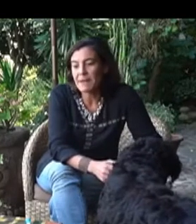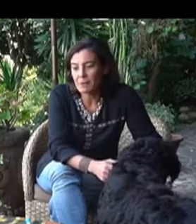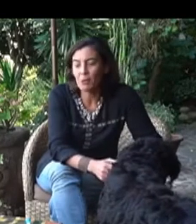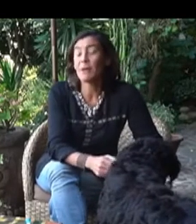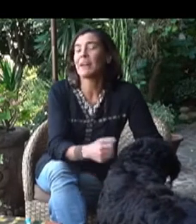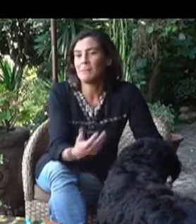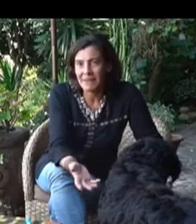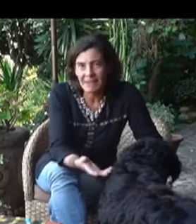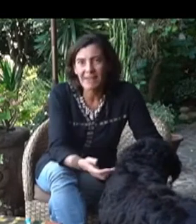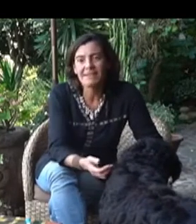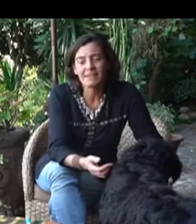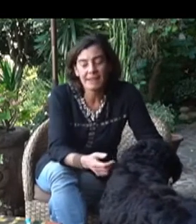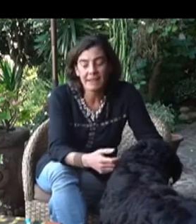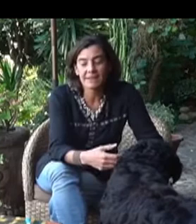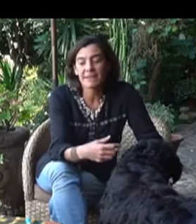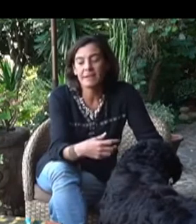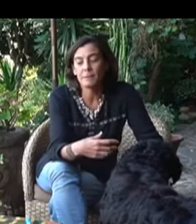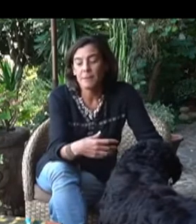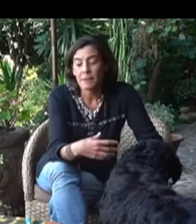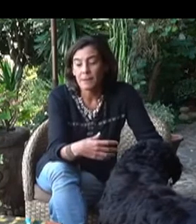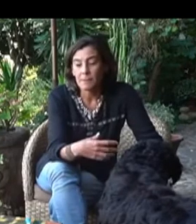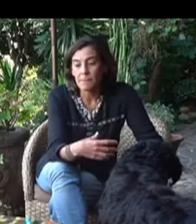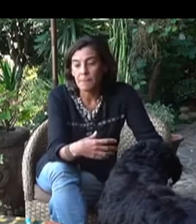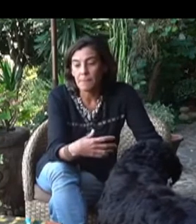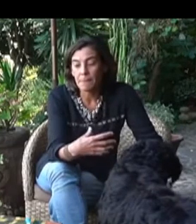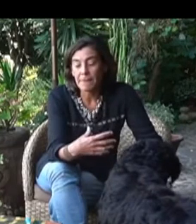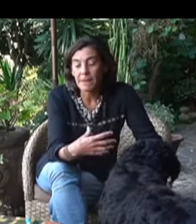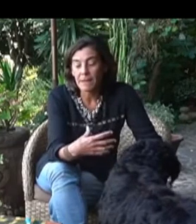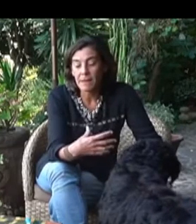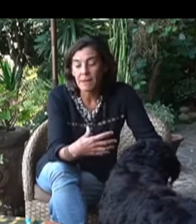un gran mérito, una gran ventaja de este taller es que